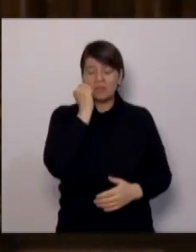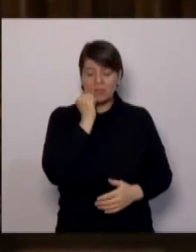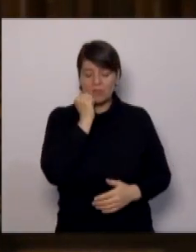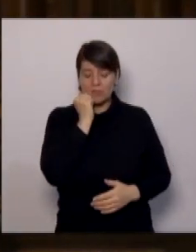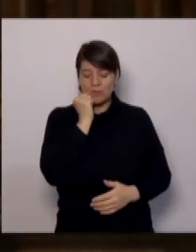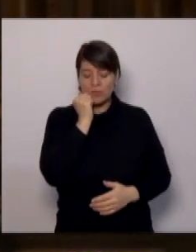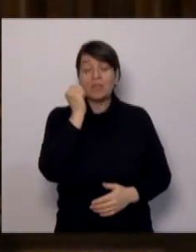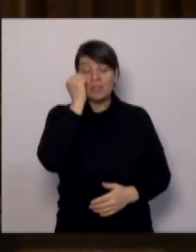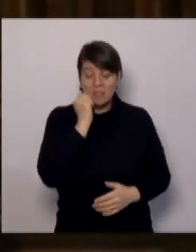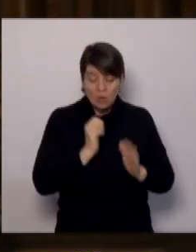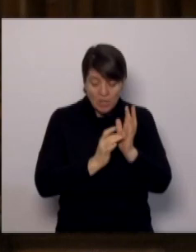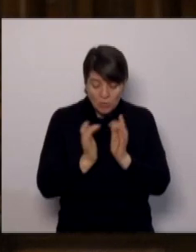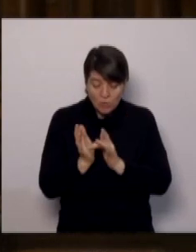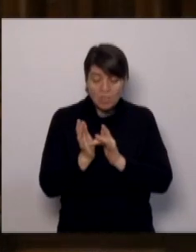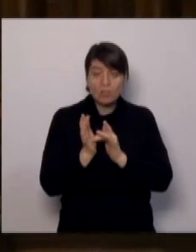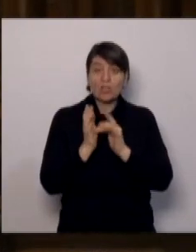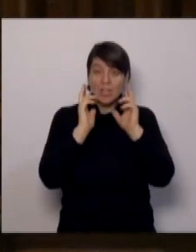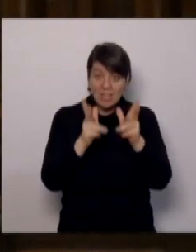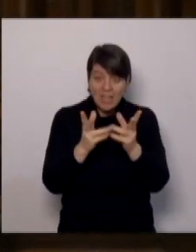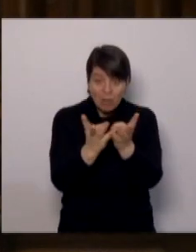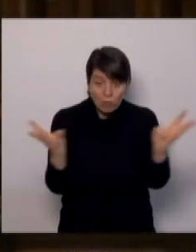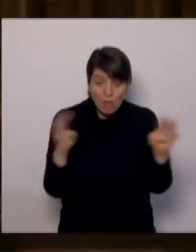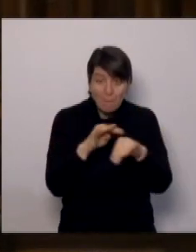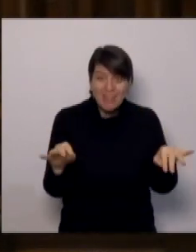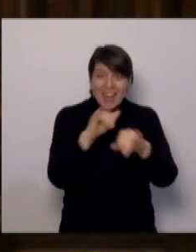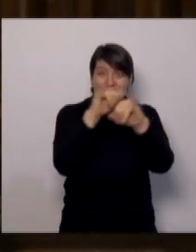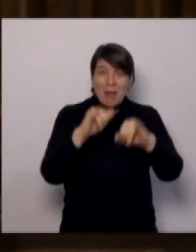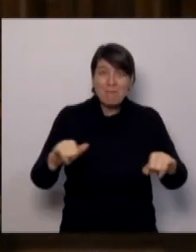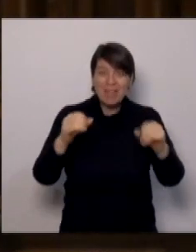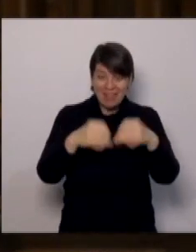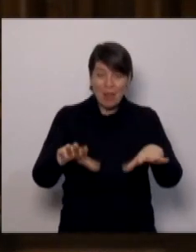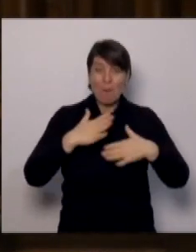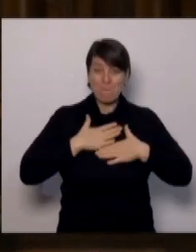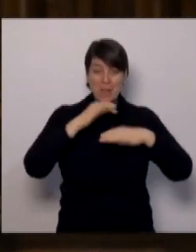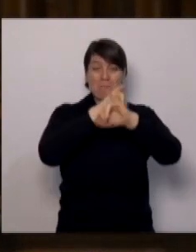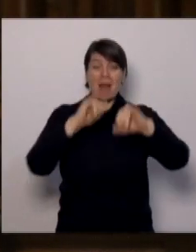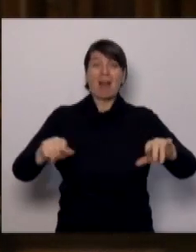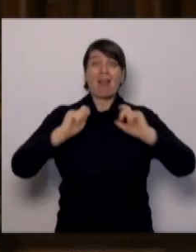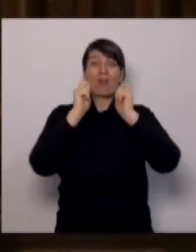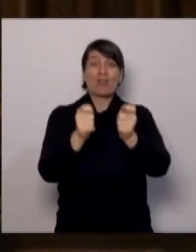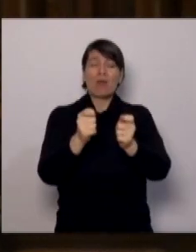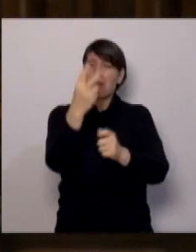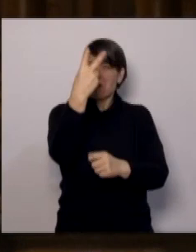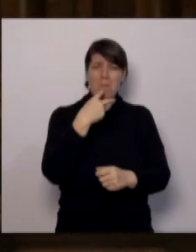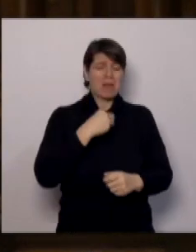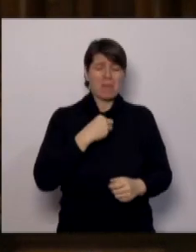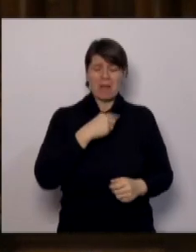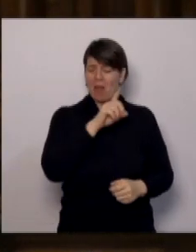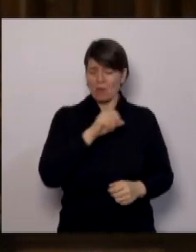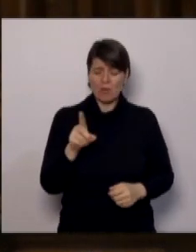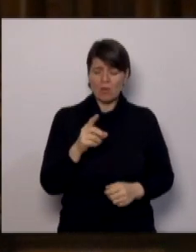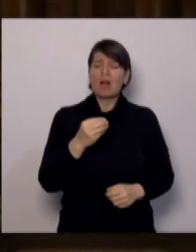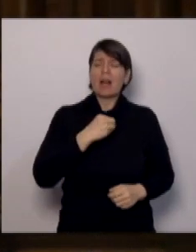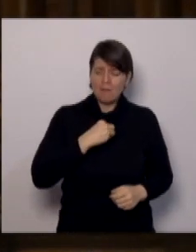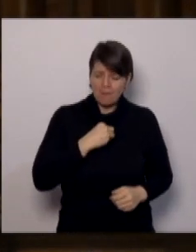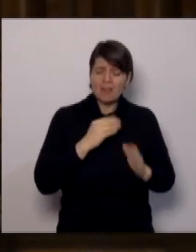Señor Jesucristo, que dijiste a tus apóstoles: la paz les dejo, mi paz les doy. No tengas en cuenta nuestros pecados, sino la fe de tu